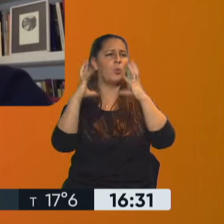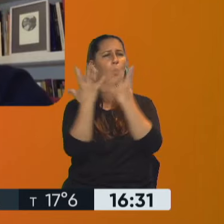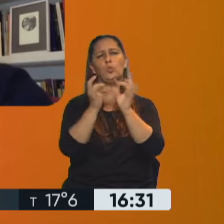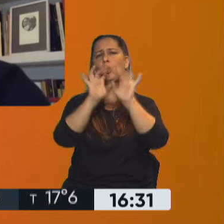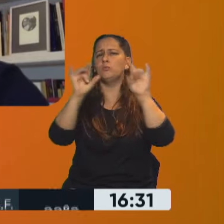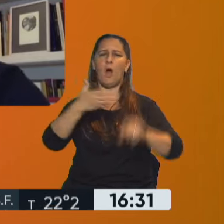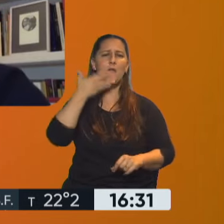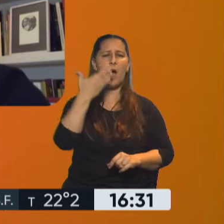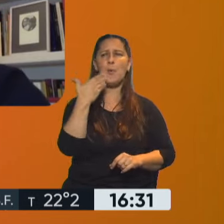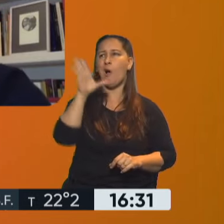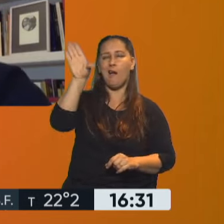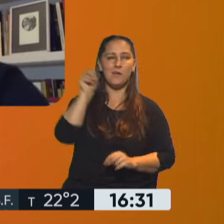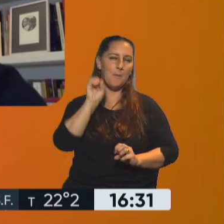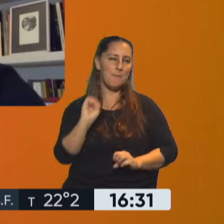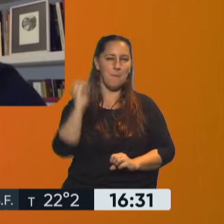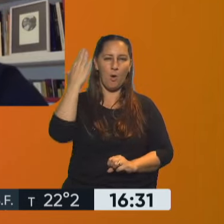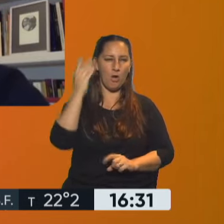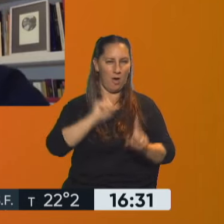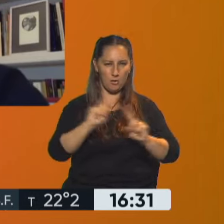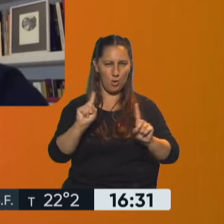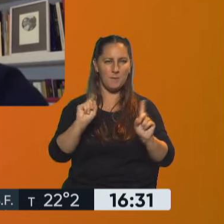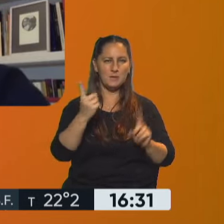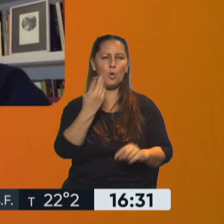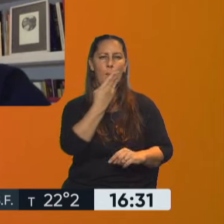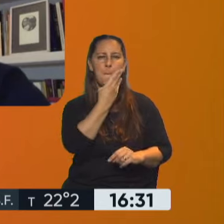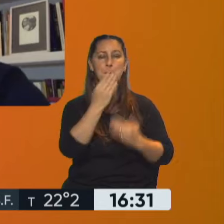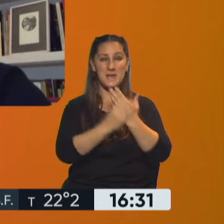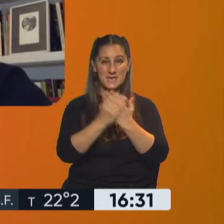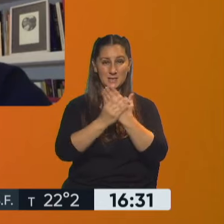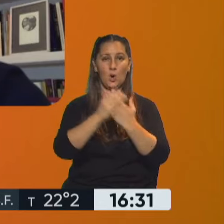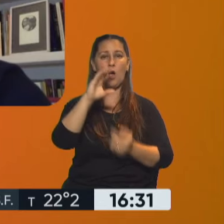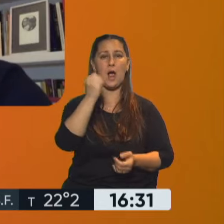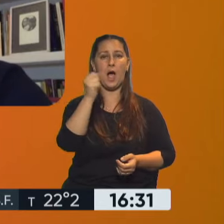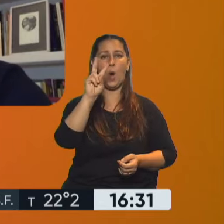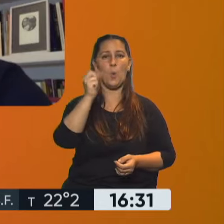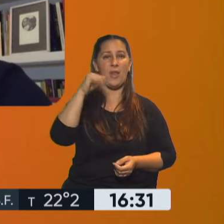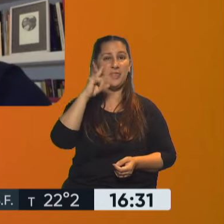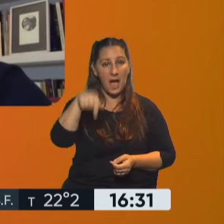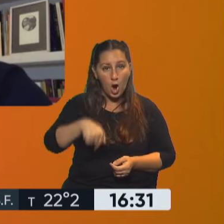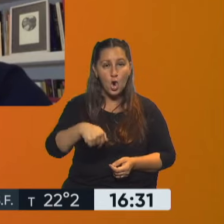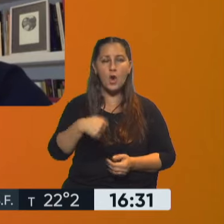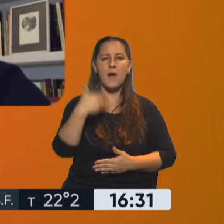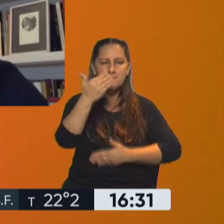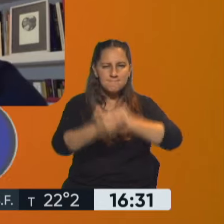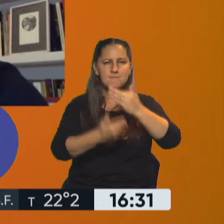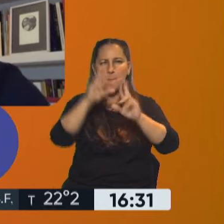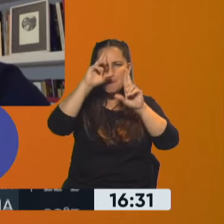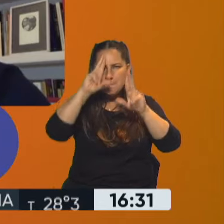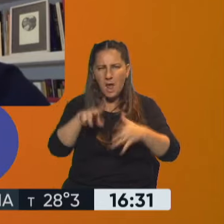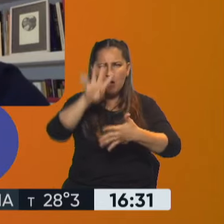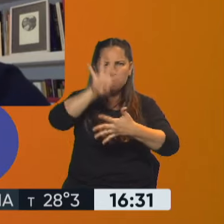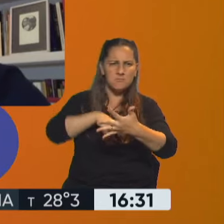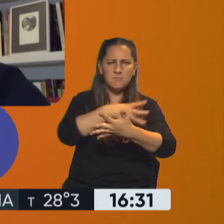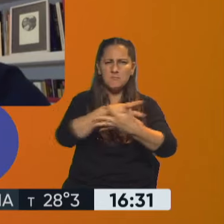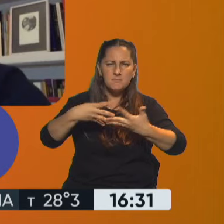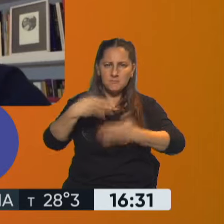estamos siguiendo una moda, sino que, como dice el ministro Juan Cabandier, estamos desarrollando políticas para cambiar, transformar